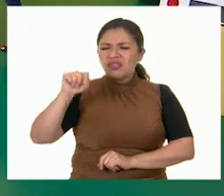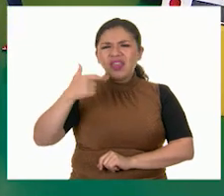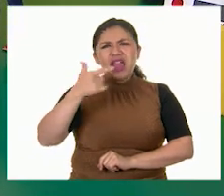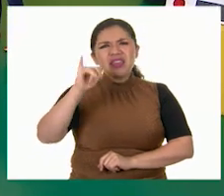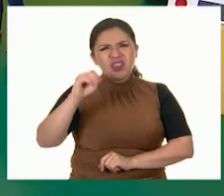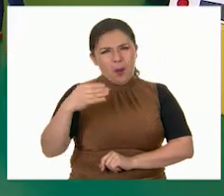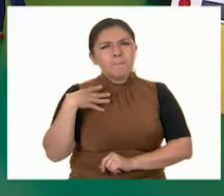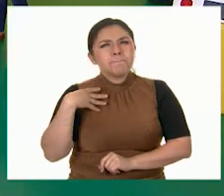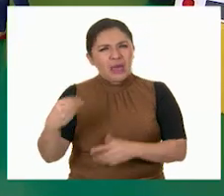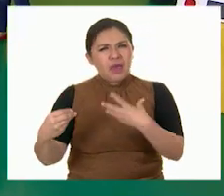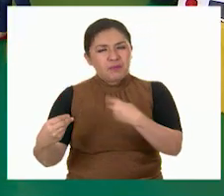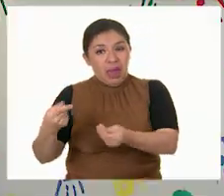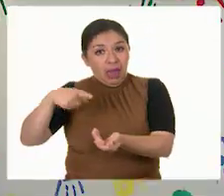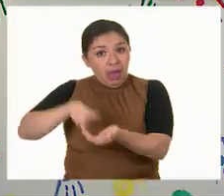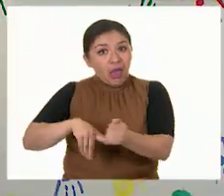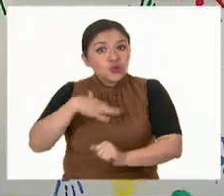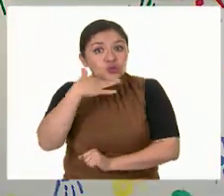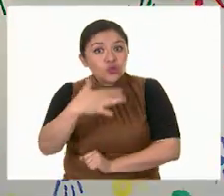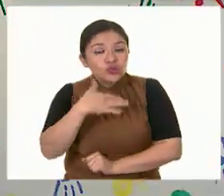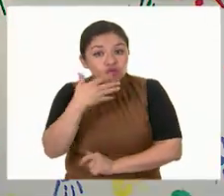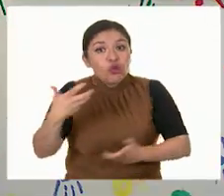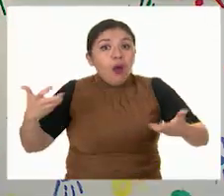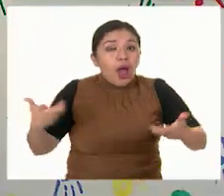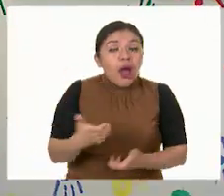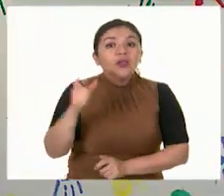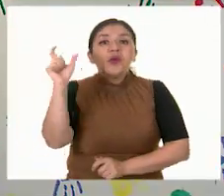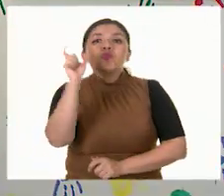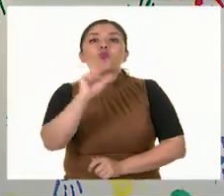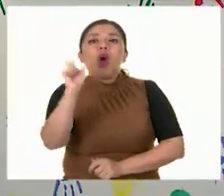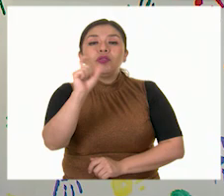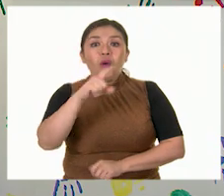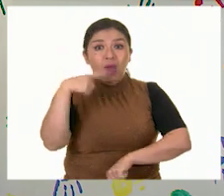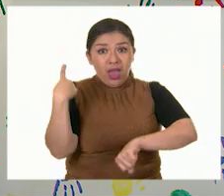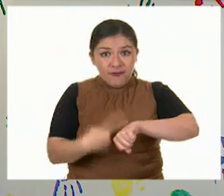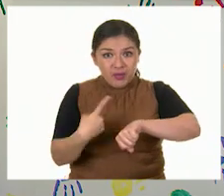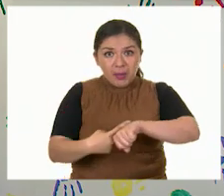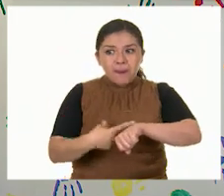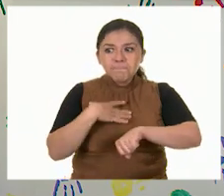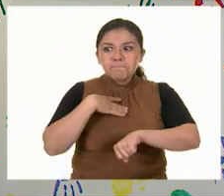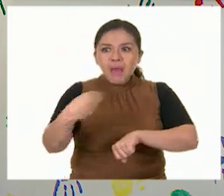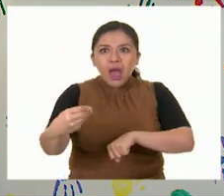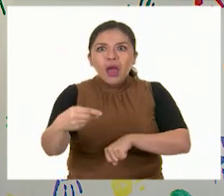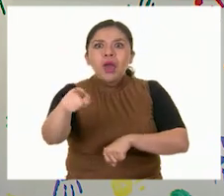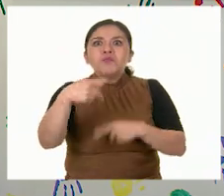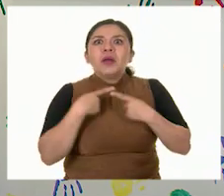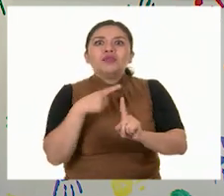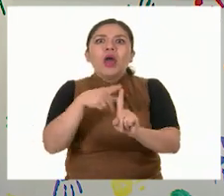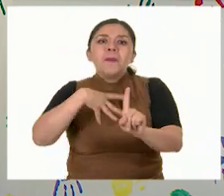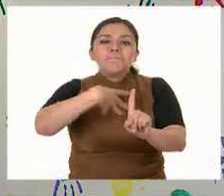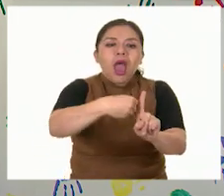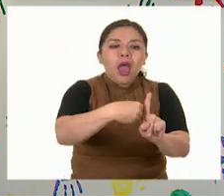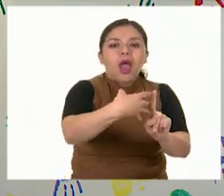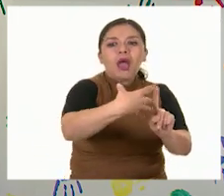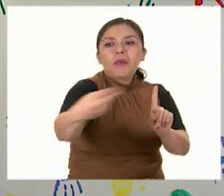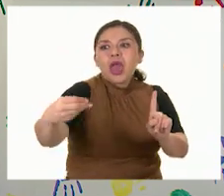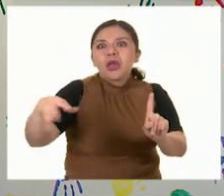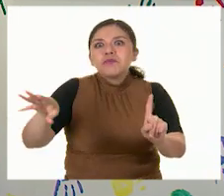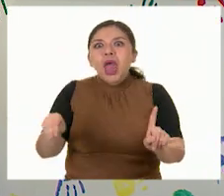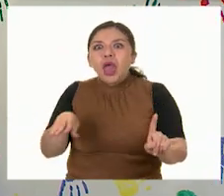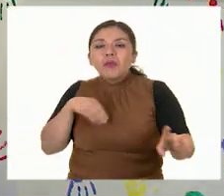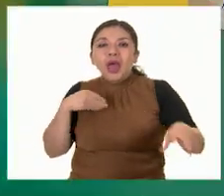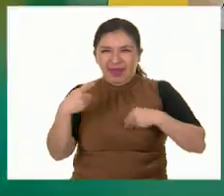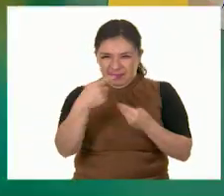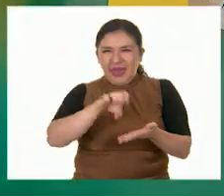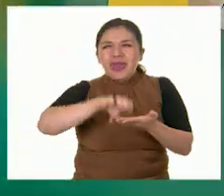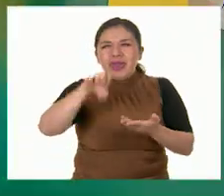un contagio de gérmenes se va a provocar cuando esta enfermedad pasa de una persona a otra. Imagínate,